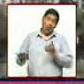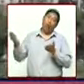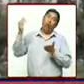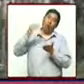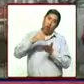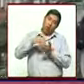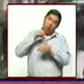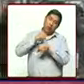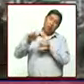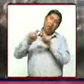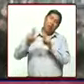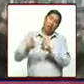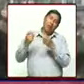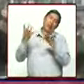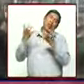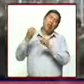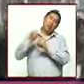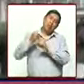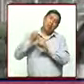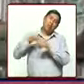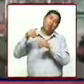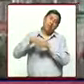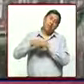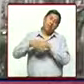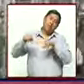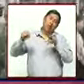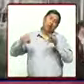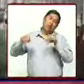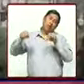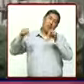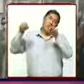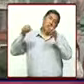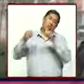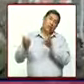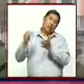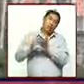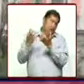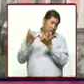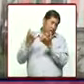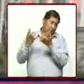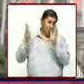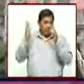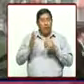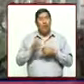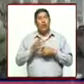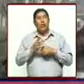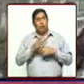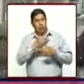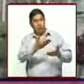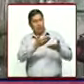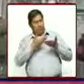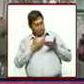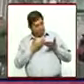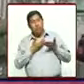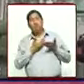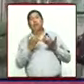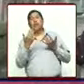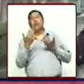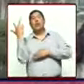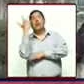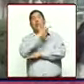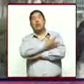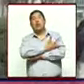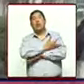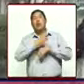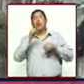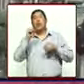Arce volvió a enviar las preguntas del referéndum al Tribunal Supremo Electoral? Este último órgano del Estado tiene 3 días para responder